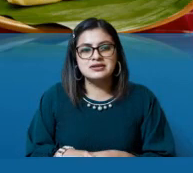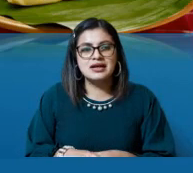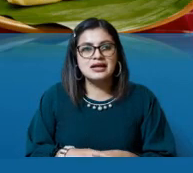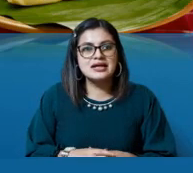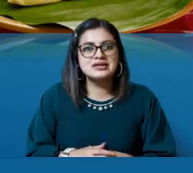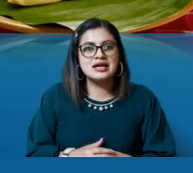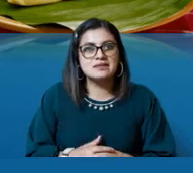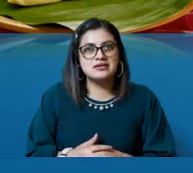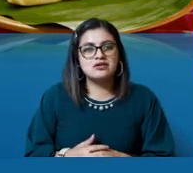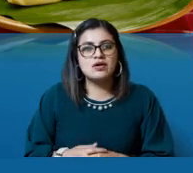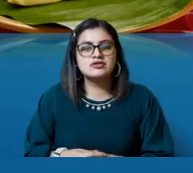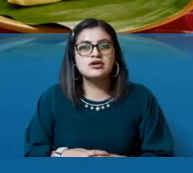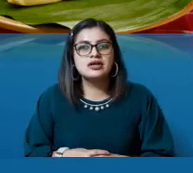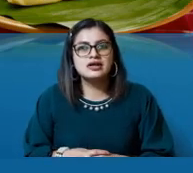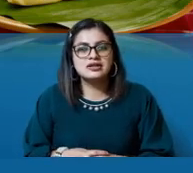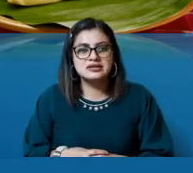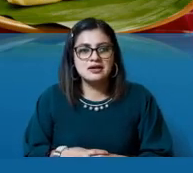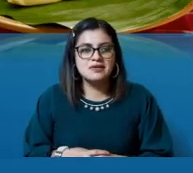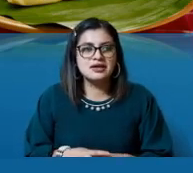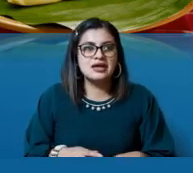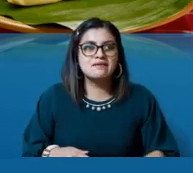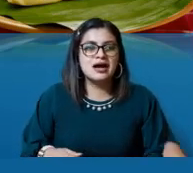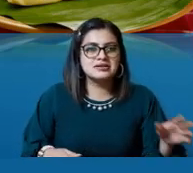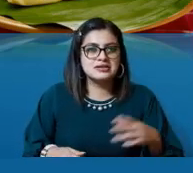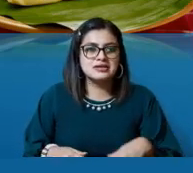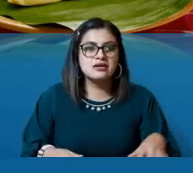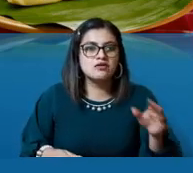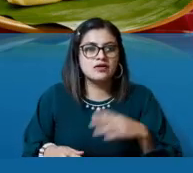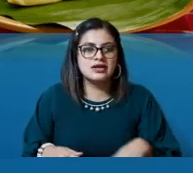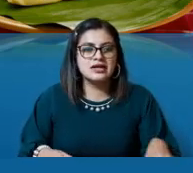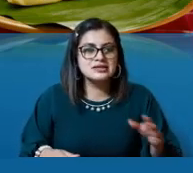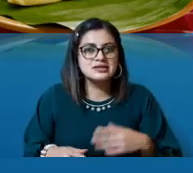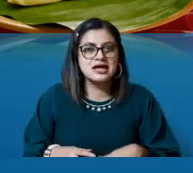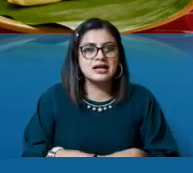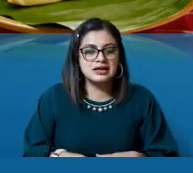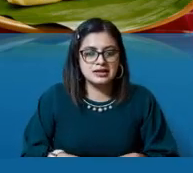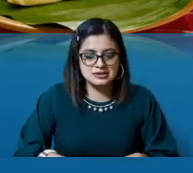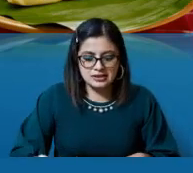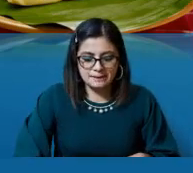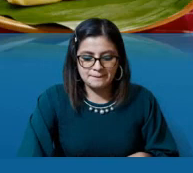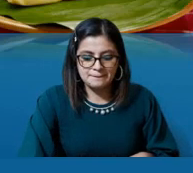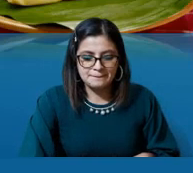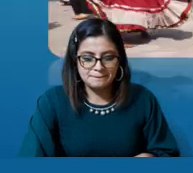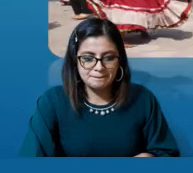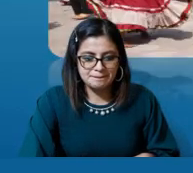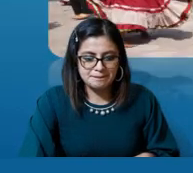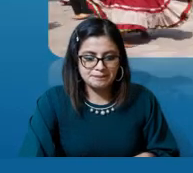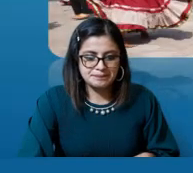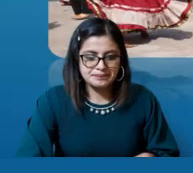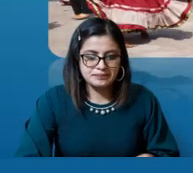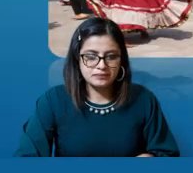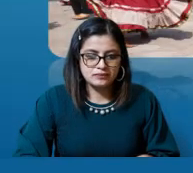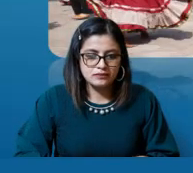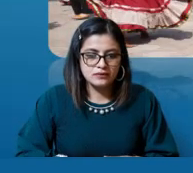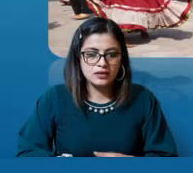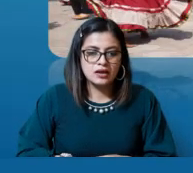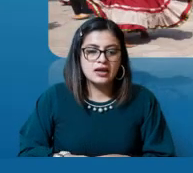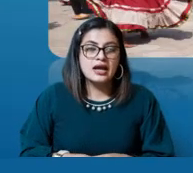la visita a la iglesia el 24 de diciembre, que asisten los feligreses a la iglesia.